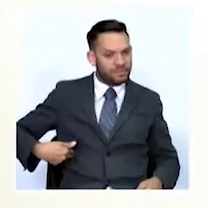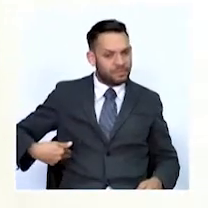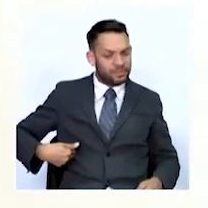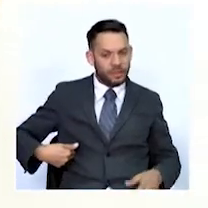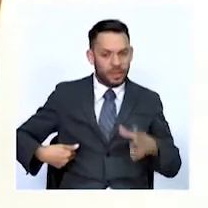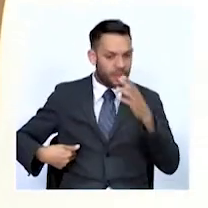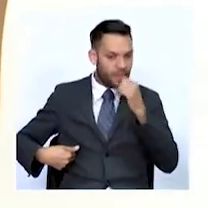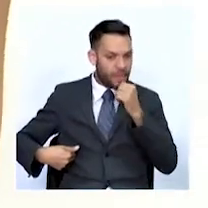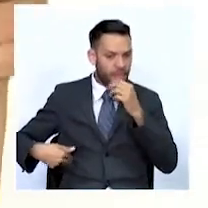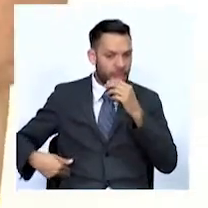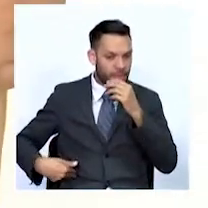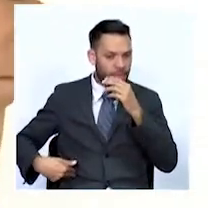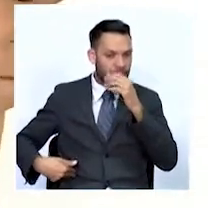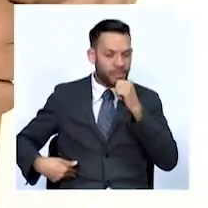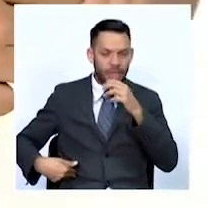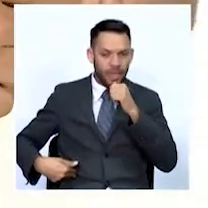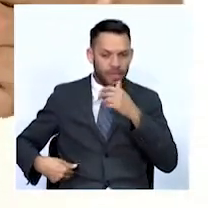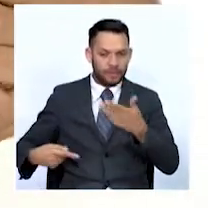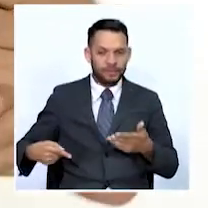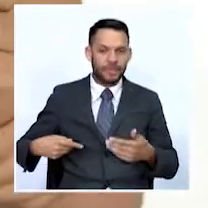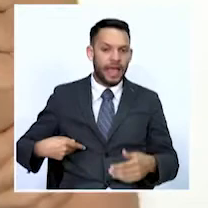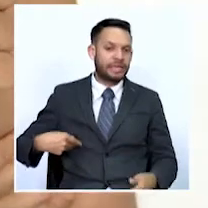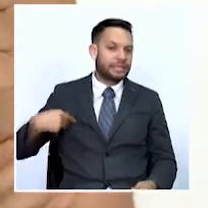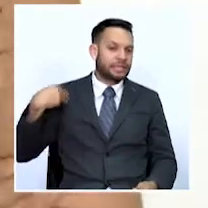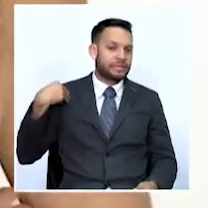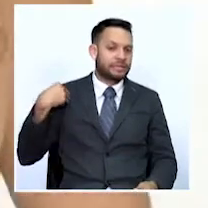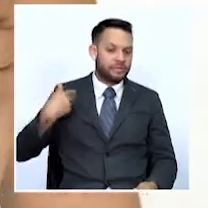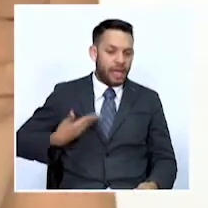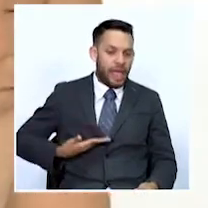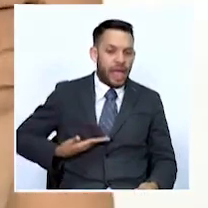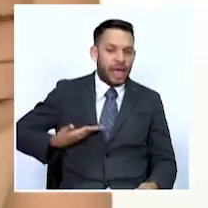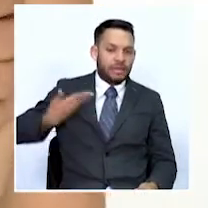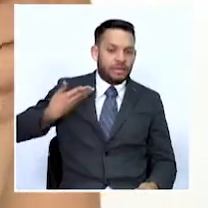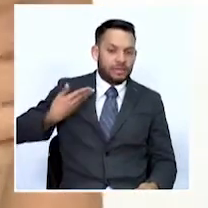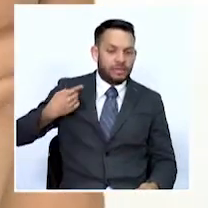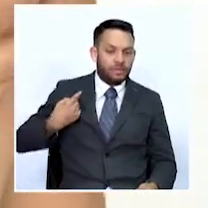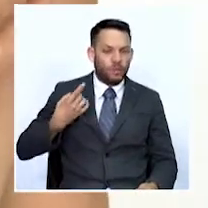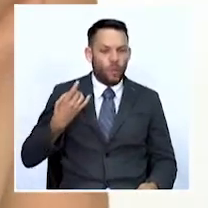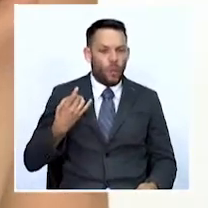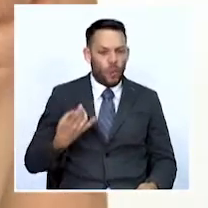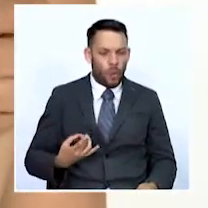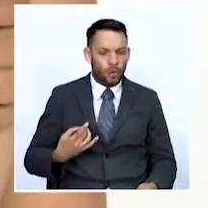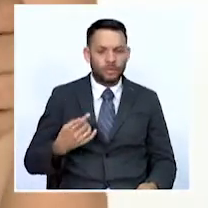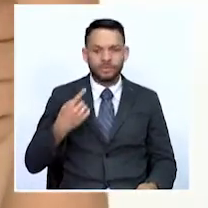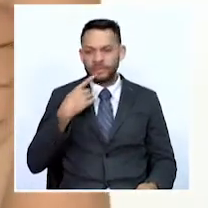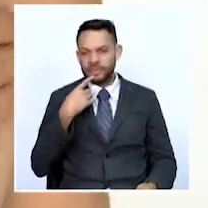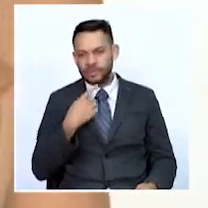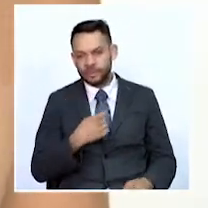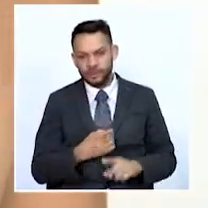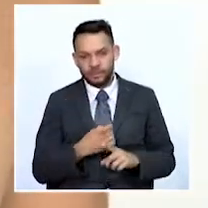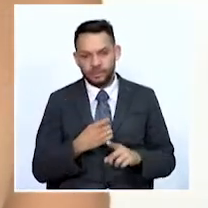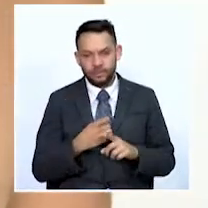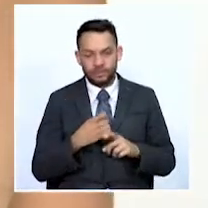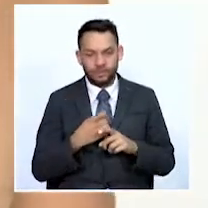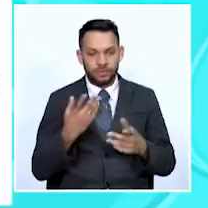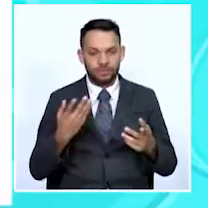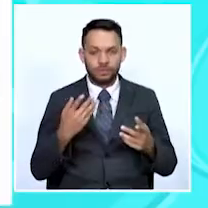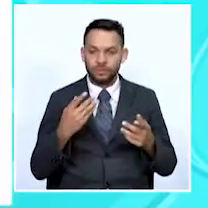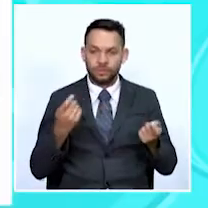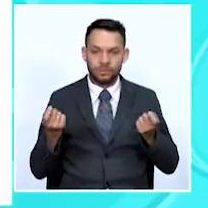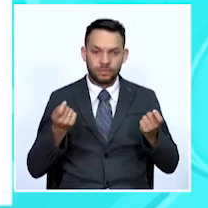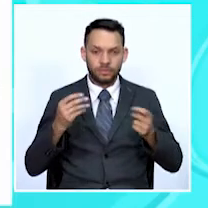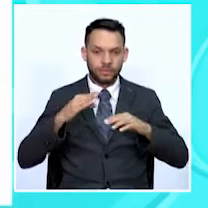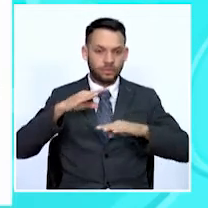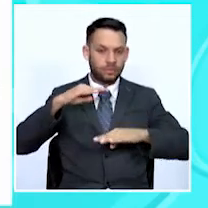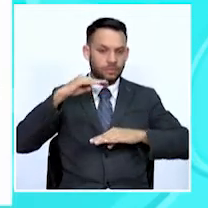nada. Acá, nada. Entonces nos damos cuenta que es un musculito más, una alteración del subescapular.